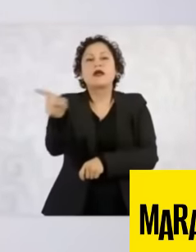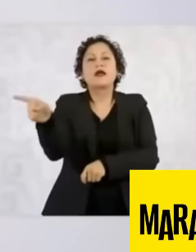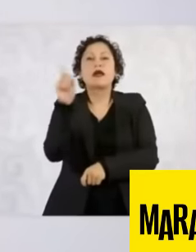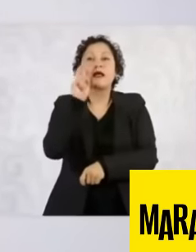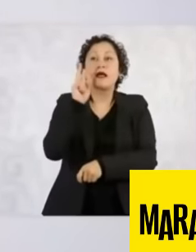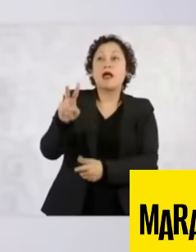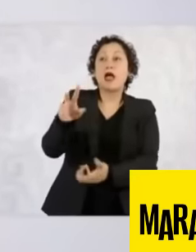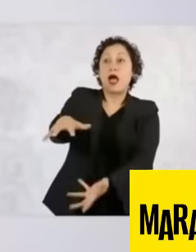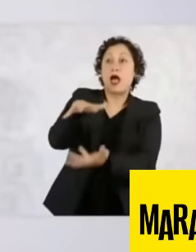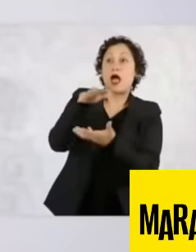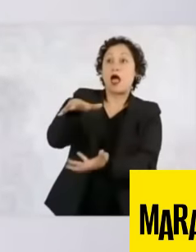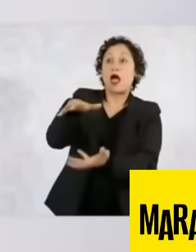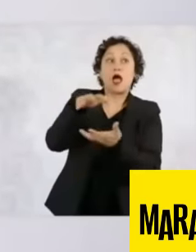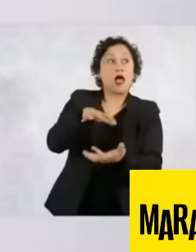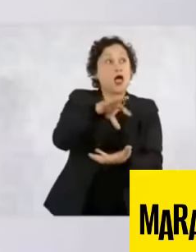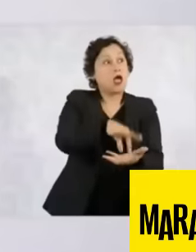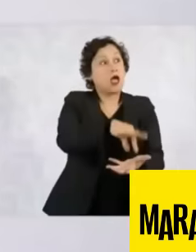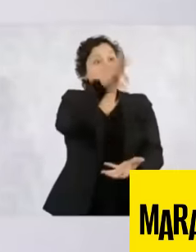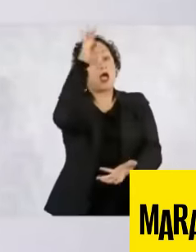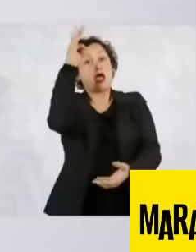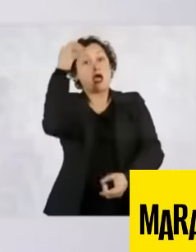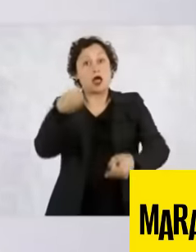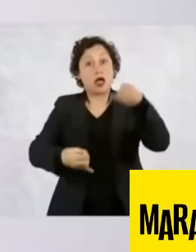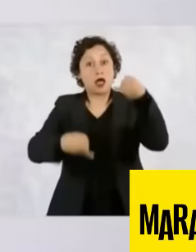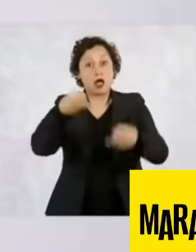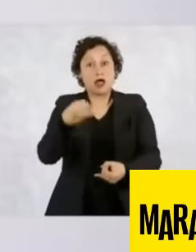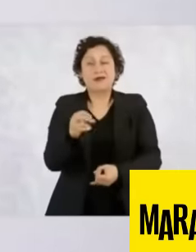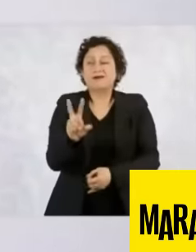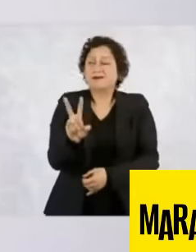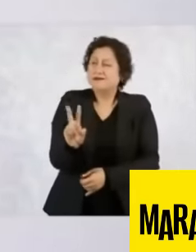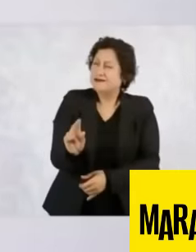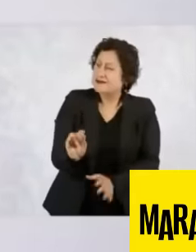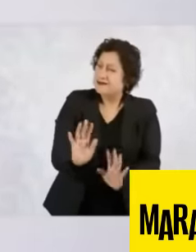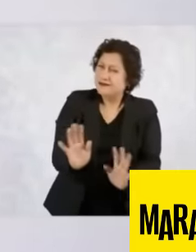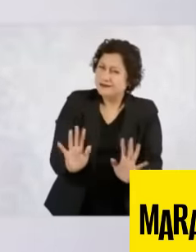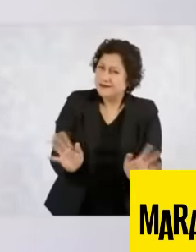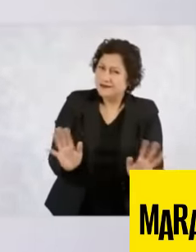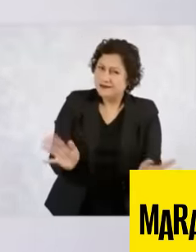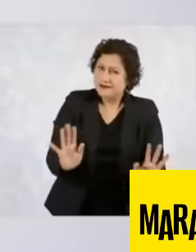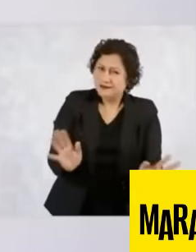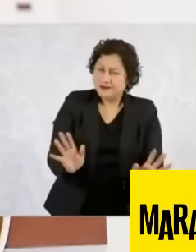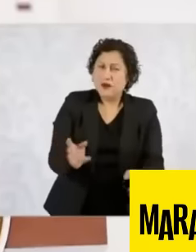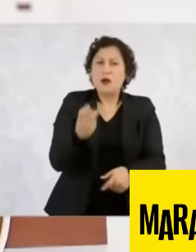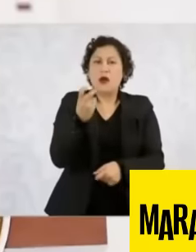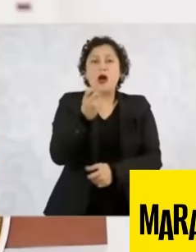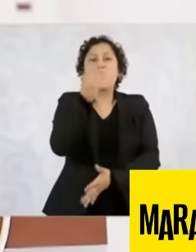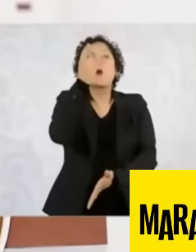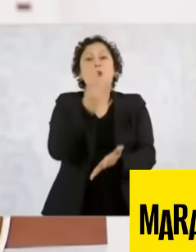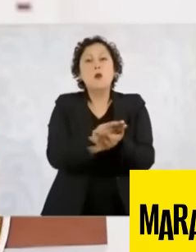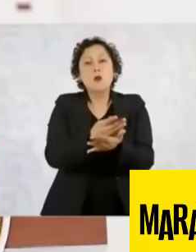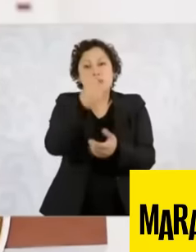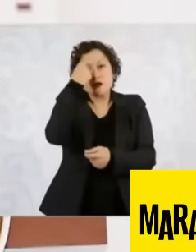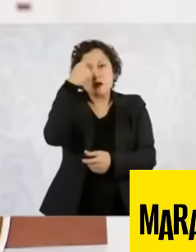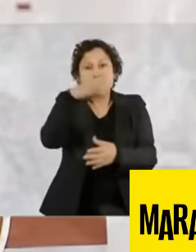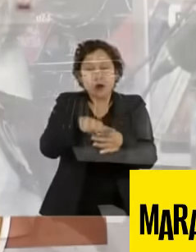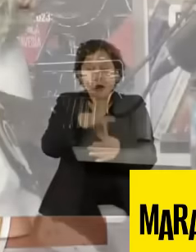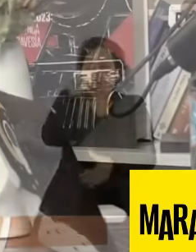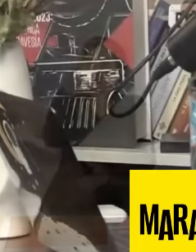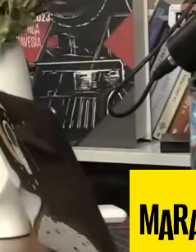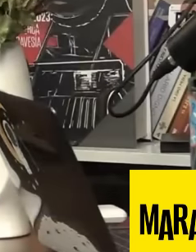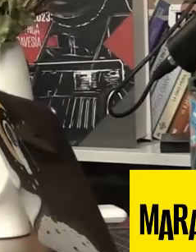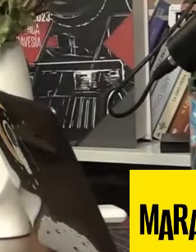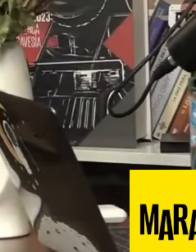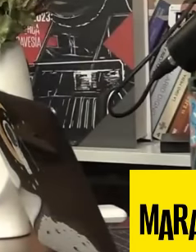jueces de que no fue para definir Cuáles plazas se van a poner a